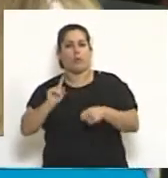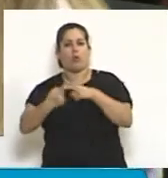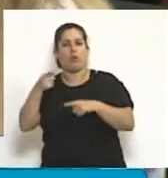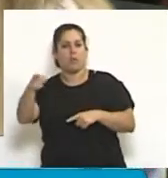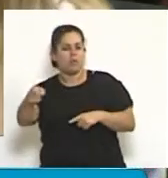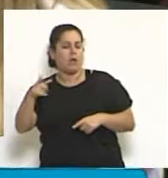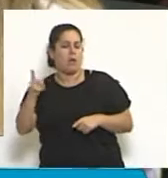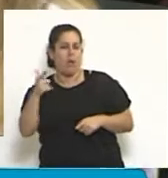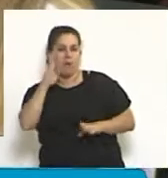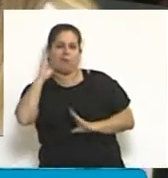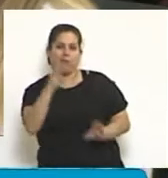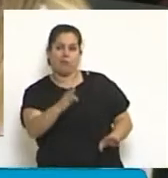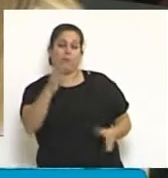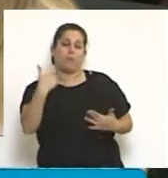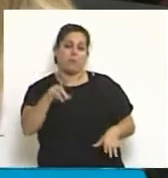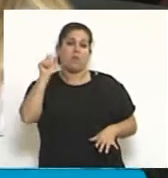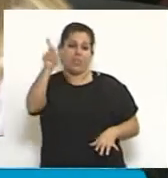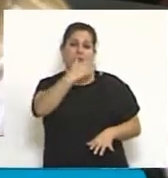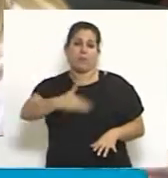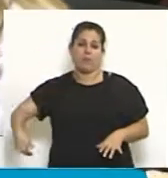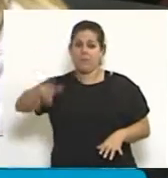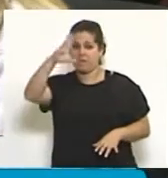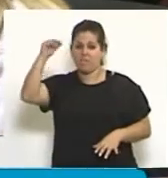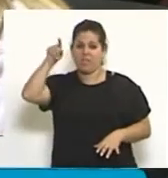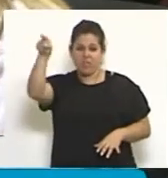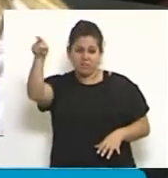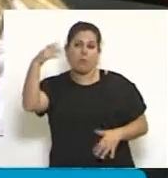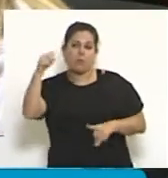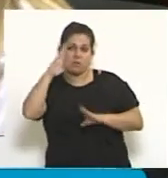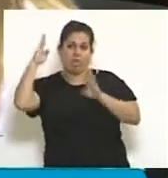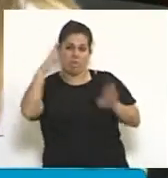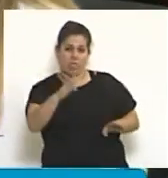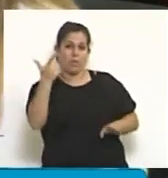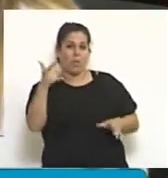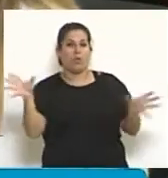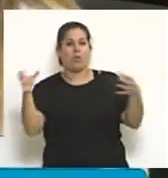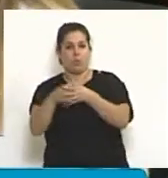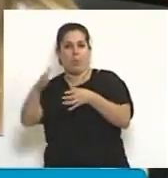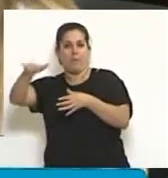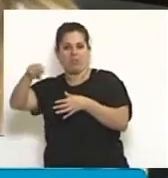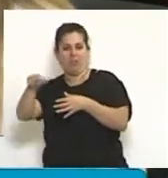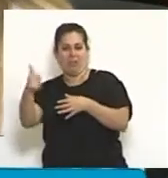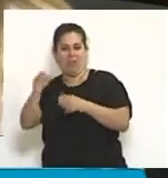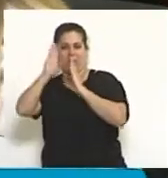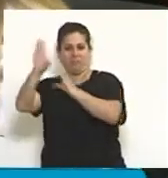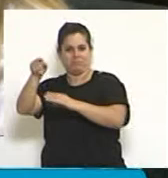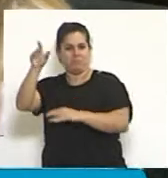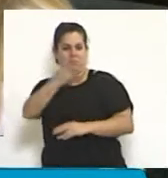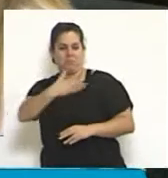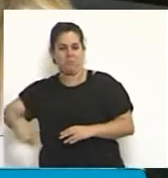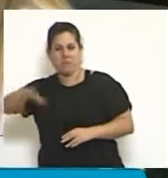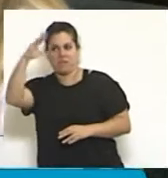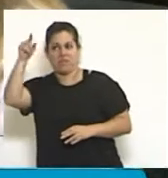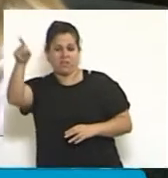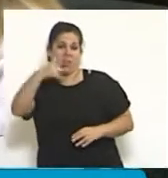política, tal vez de la presidenta, que es a la que responde el funcionamiento del bloque mayoritario en esta Cámara, y